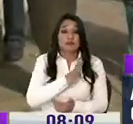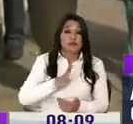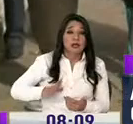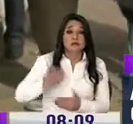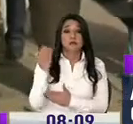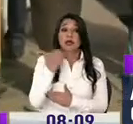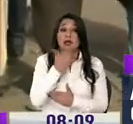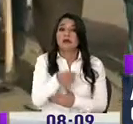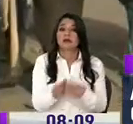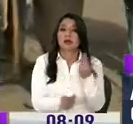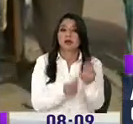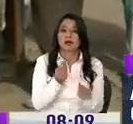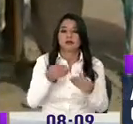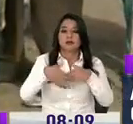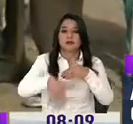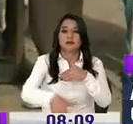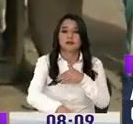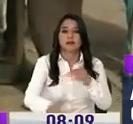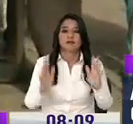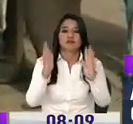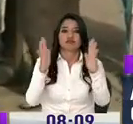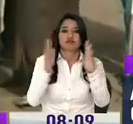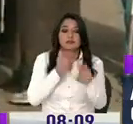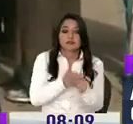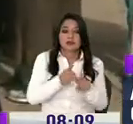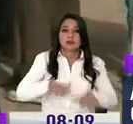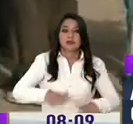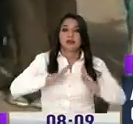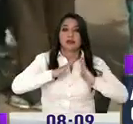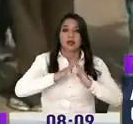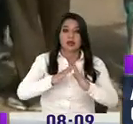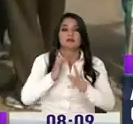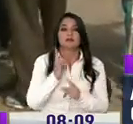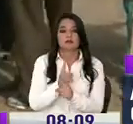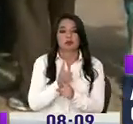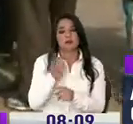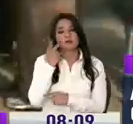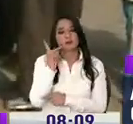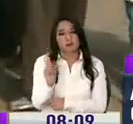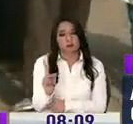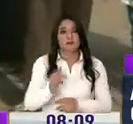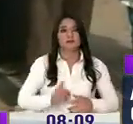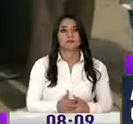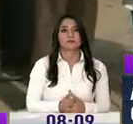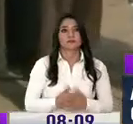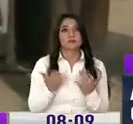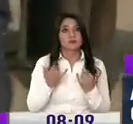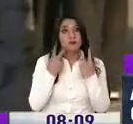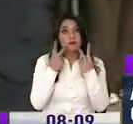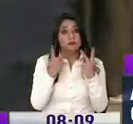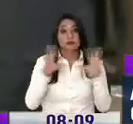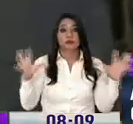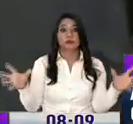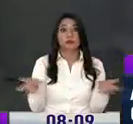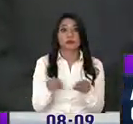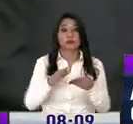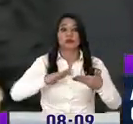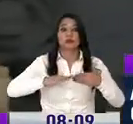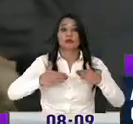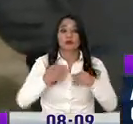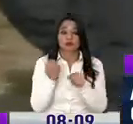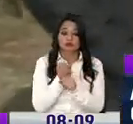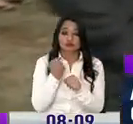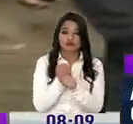esto y que se encuentra una quebrada y un bosque muy cerca de las viviendas, es que se toma esta decisión. Ahora ustedes pueden ver a toda la comunidad ya